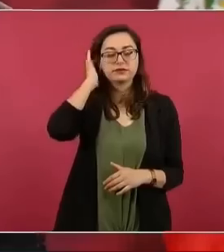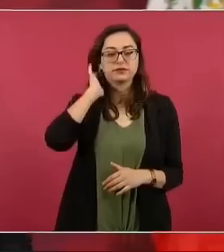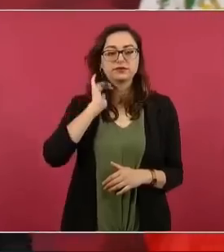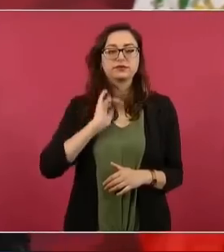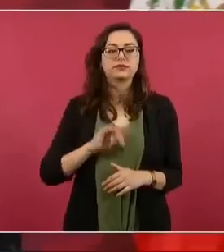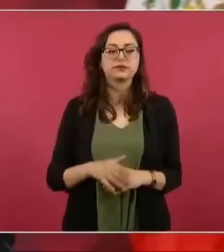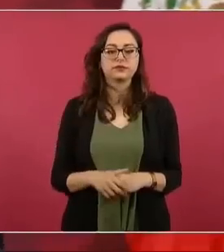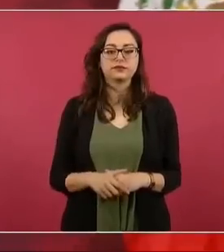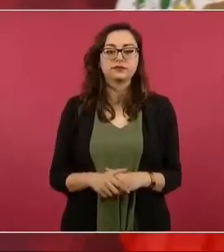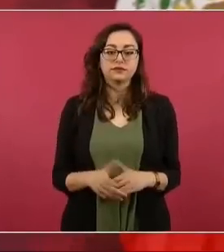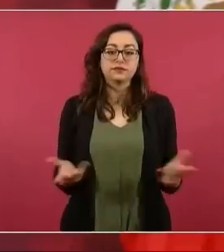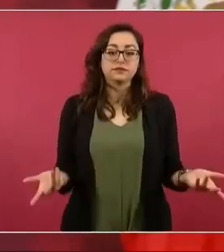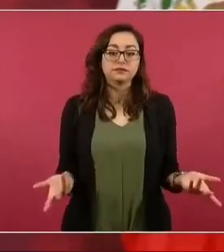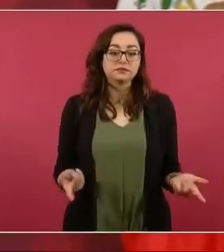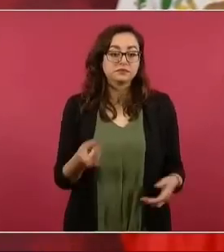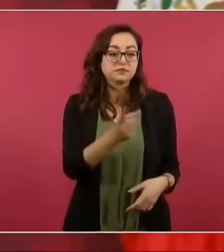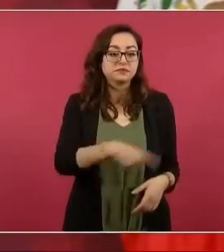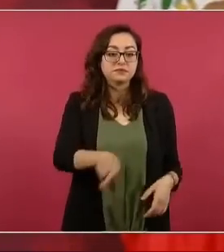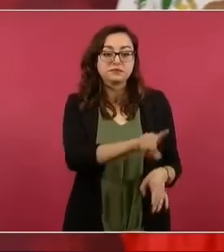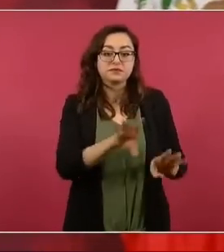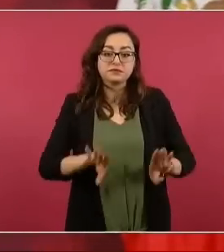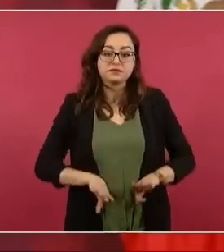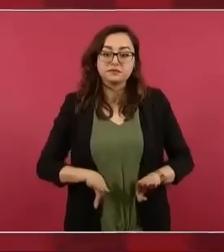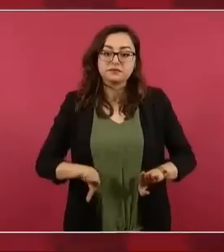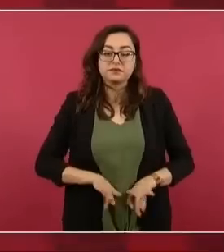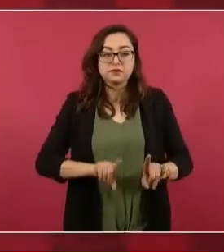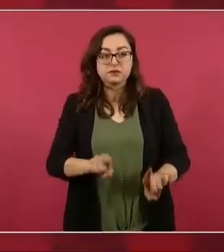eso era lo que querían imponer.